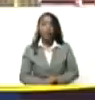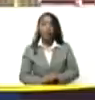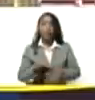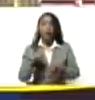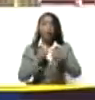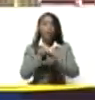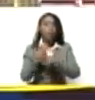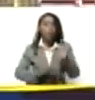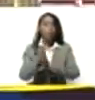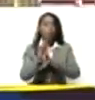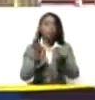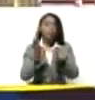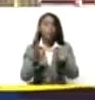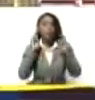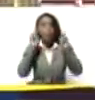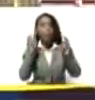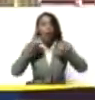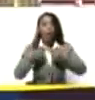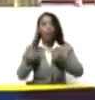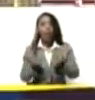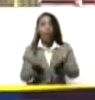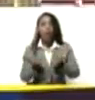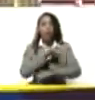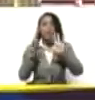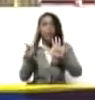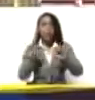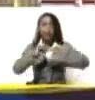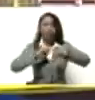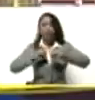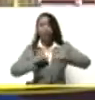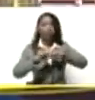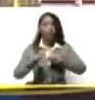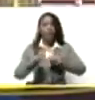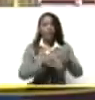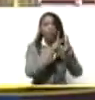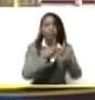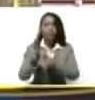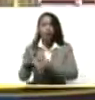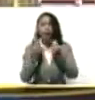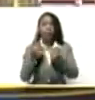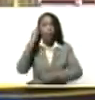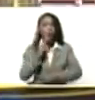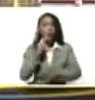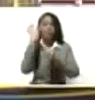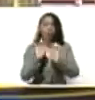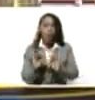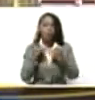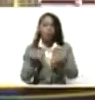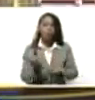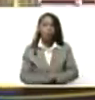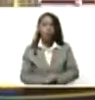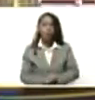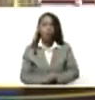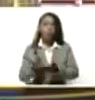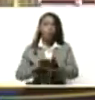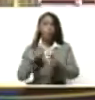libros con sus estudios con su trabajo con sus compañeritos con sus amistades con la vida social